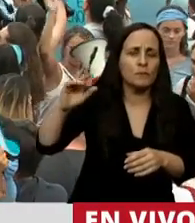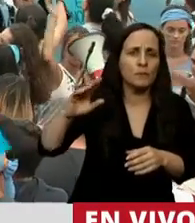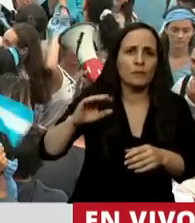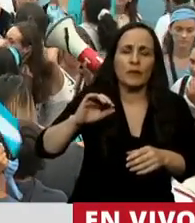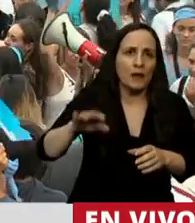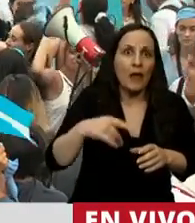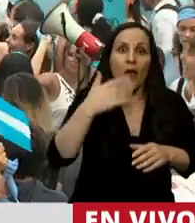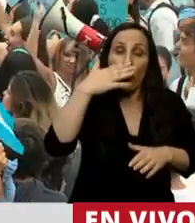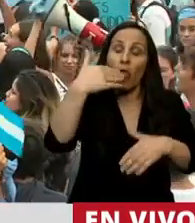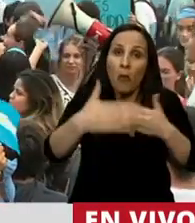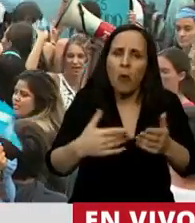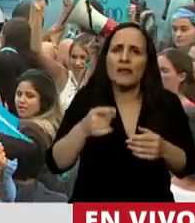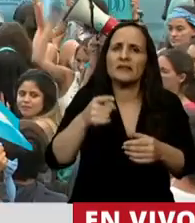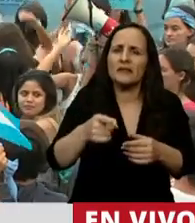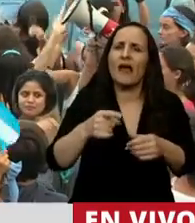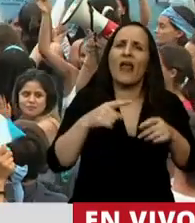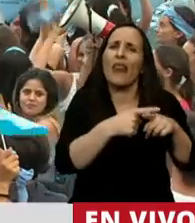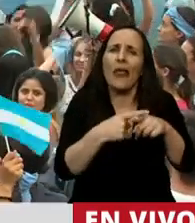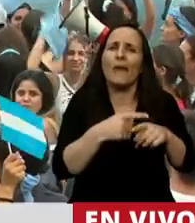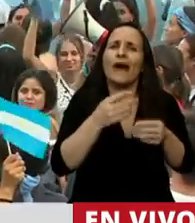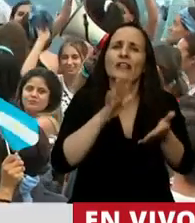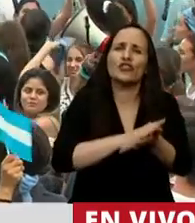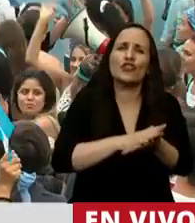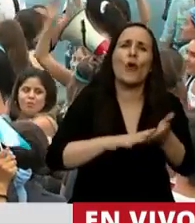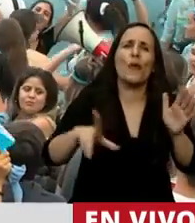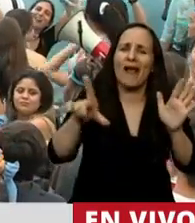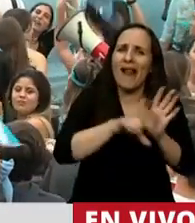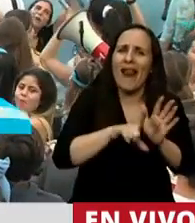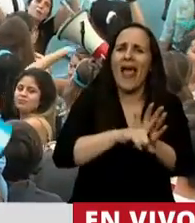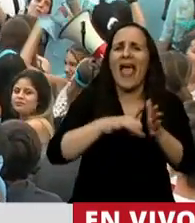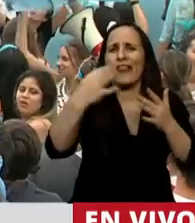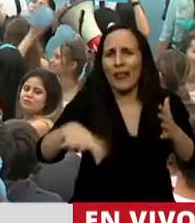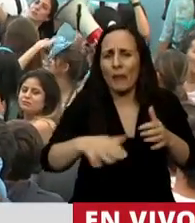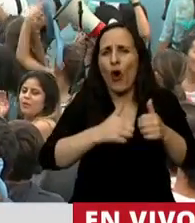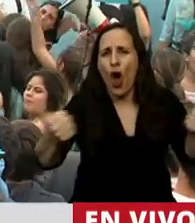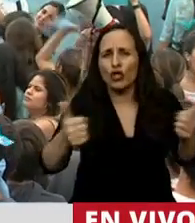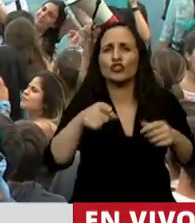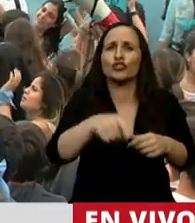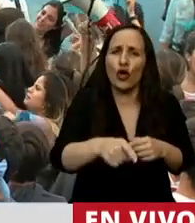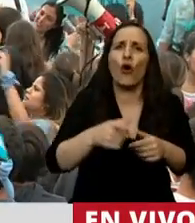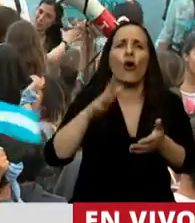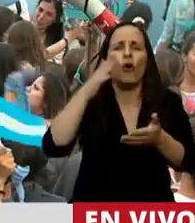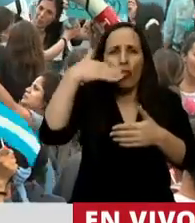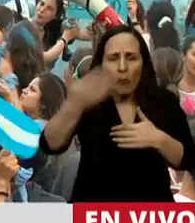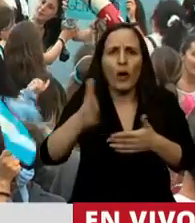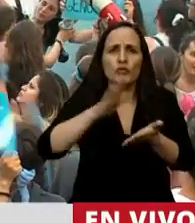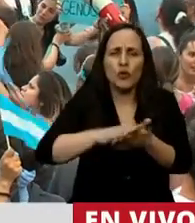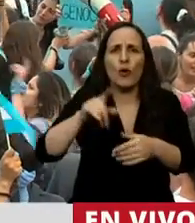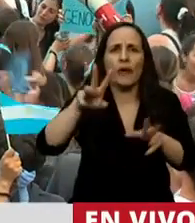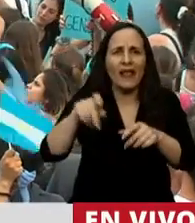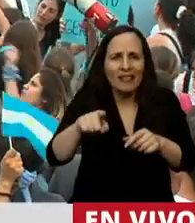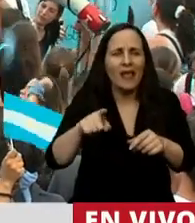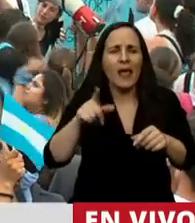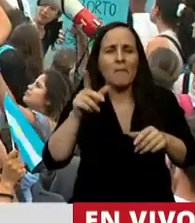siguió luego con el debate de la ley de divorcio vincular, siguió con la patria potestad compartida, siguió con